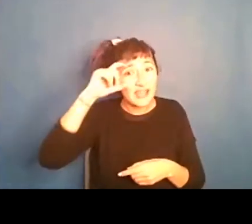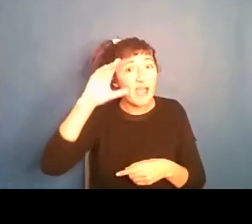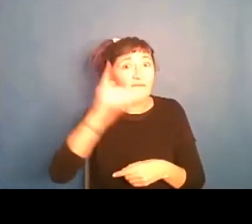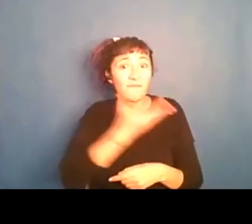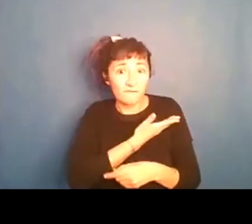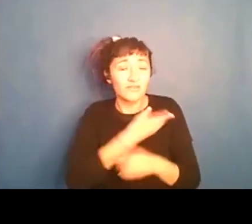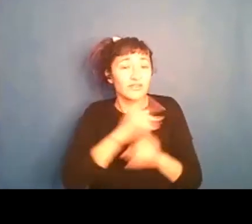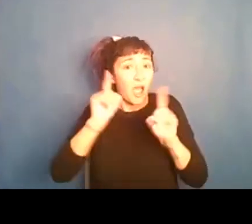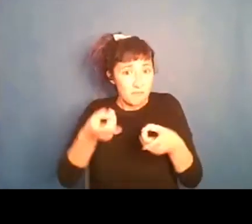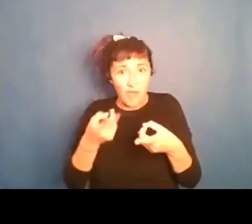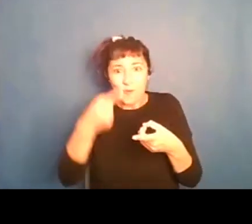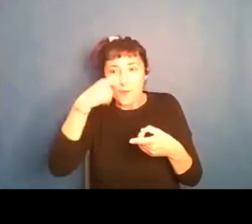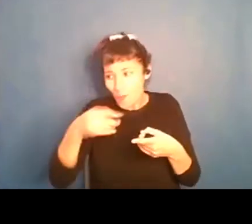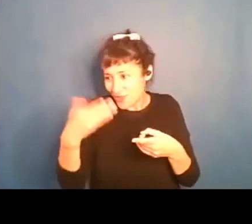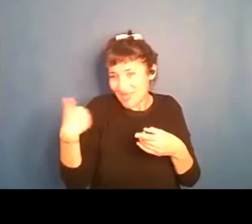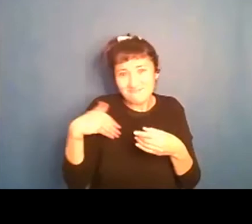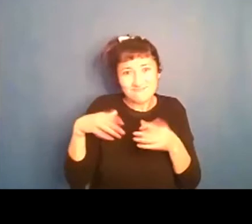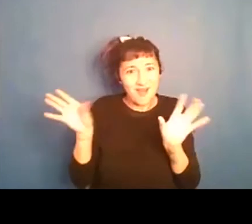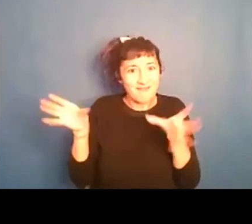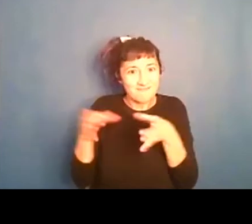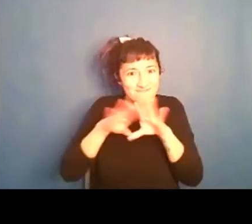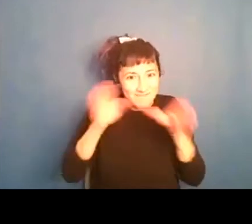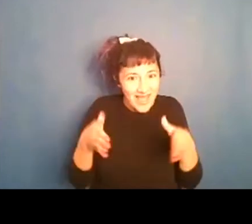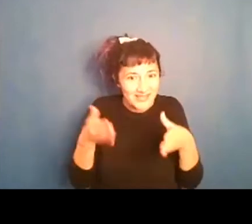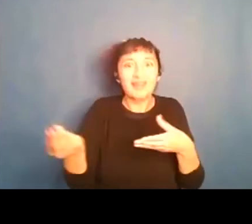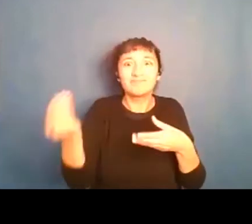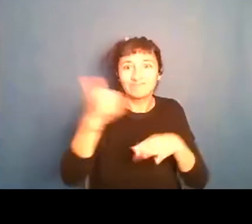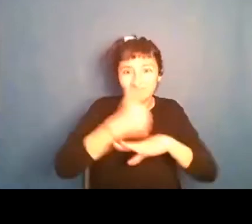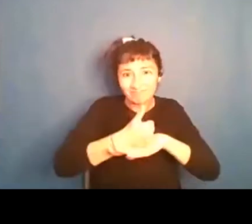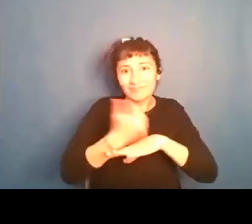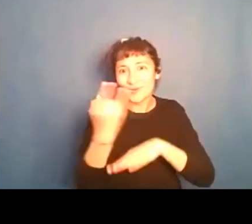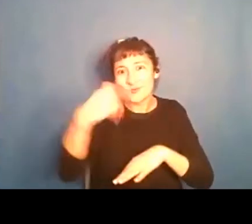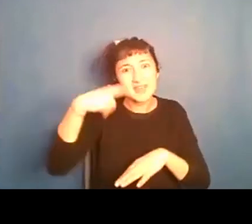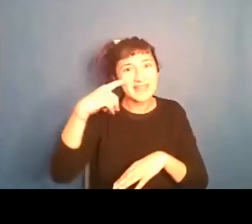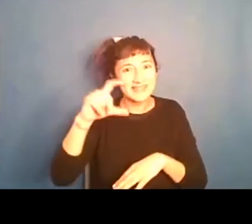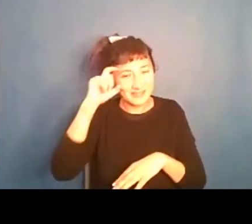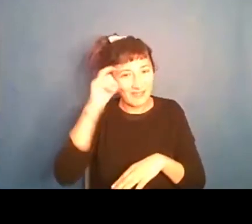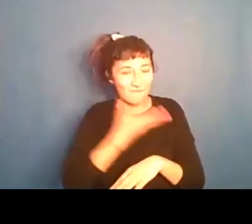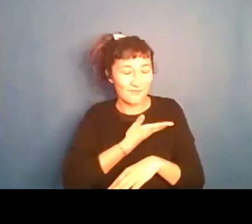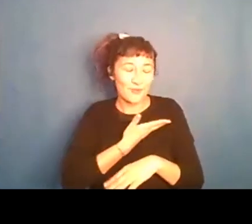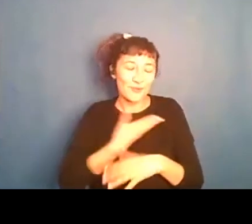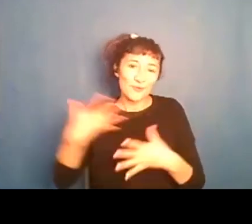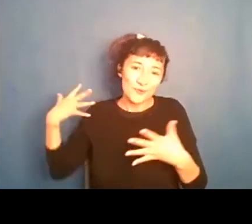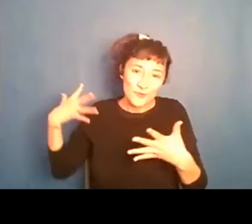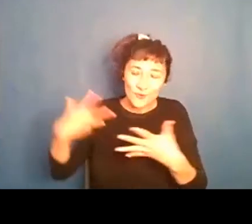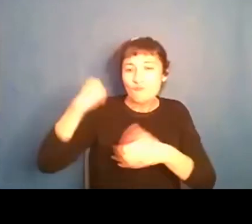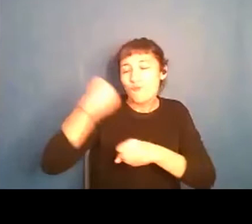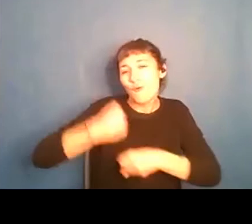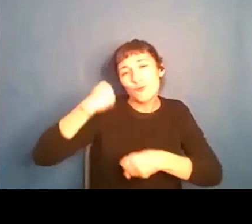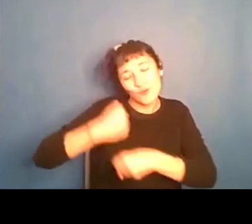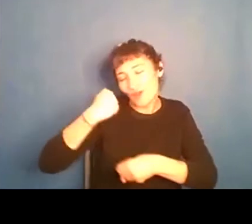última mesa. Así que es un logro inmenso, pero fue de mucho trabajo. Y todavía seguimos trabajando en